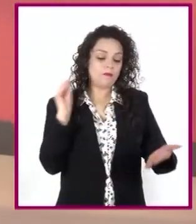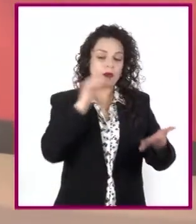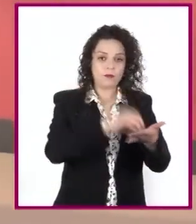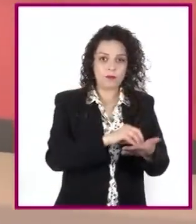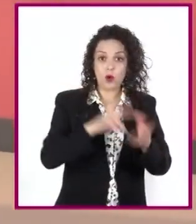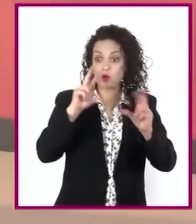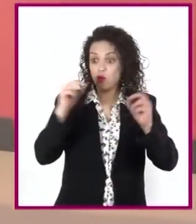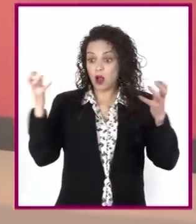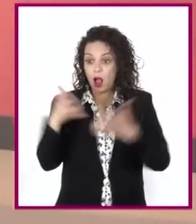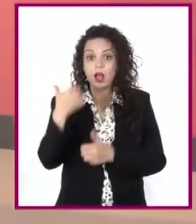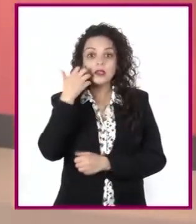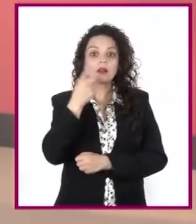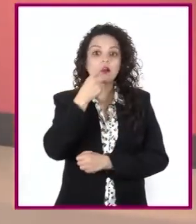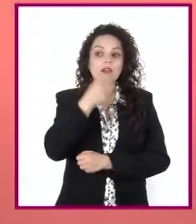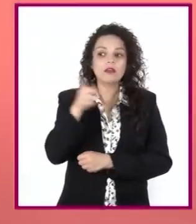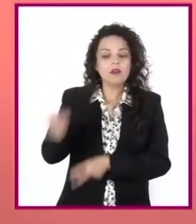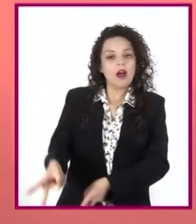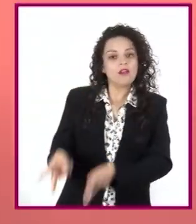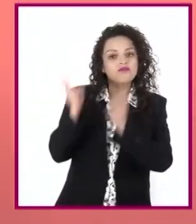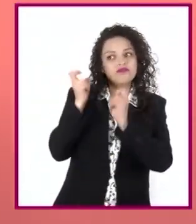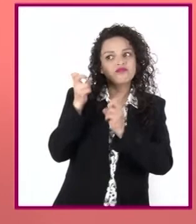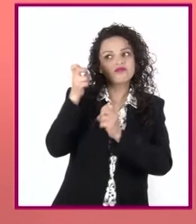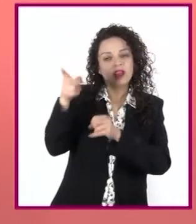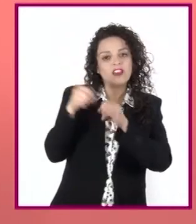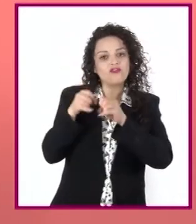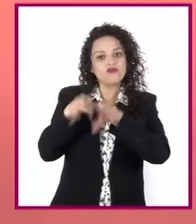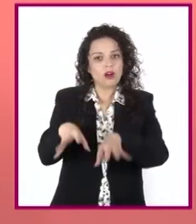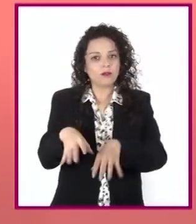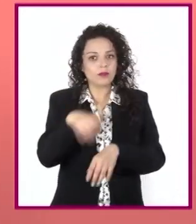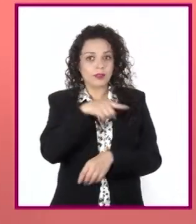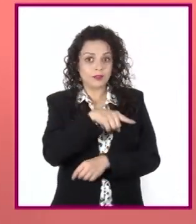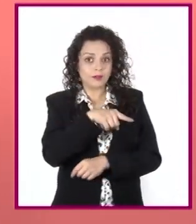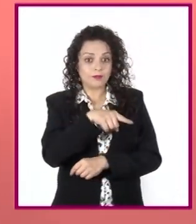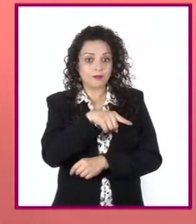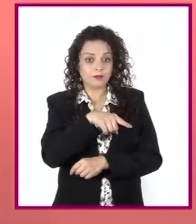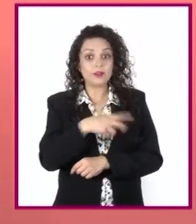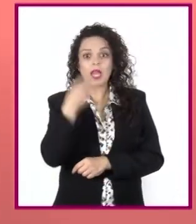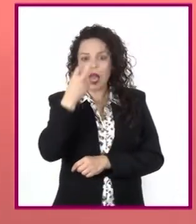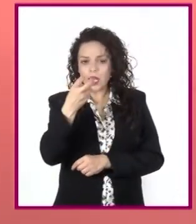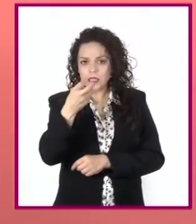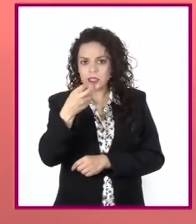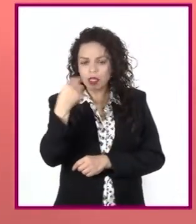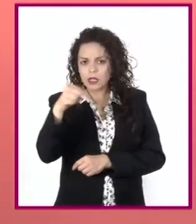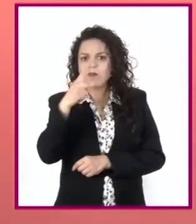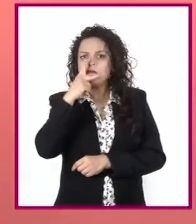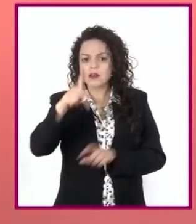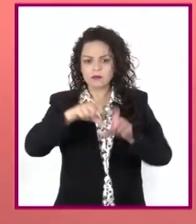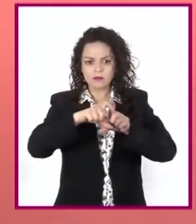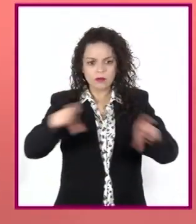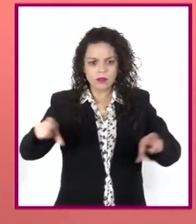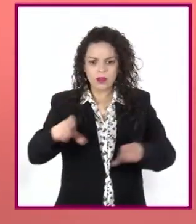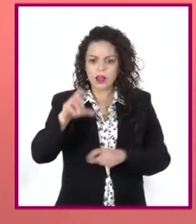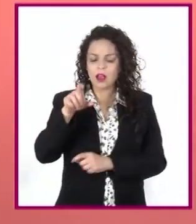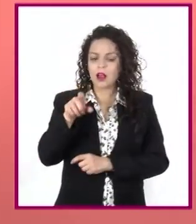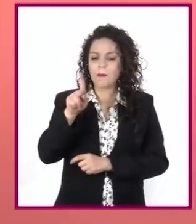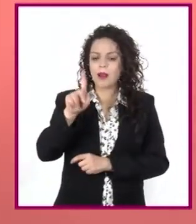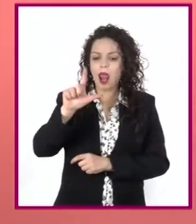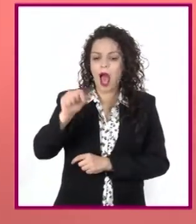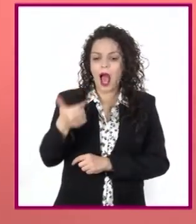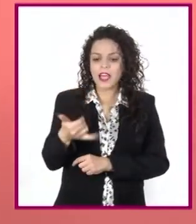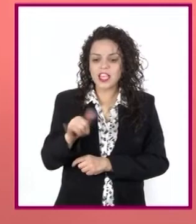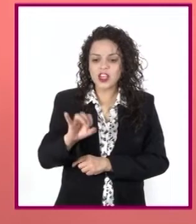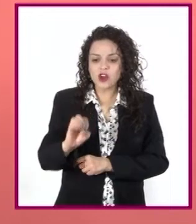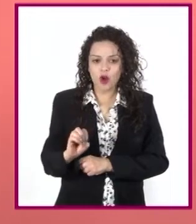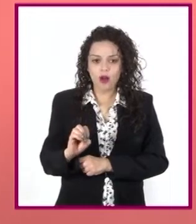un plagio. Maestra, ese concepto sí lo conozco. es un robo de información y este acto